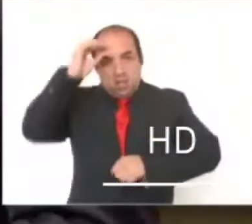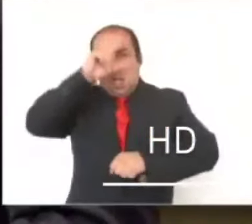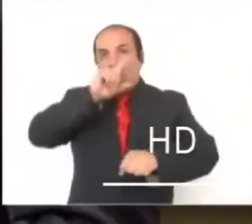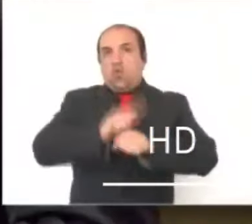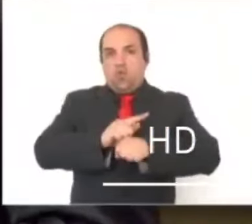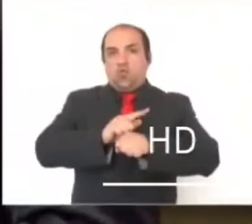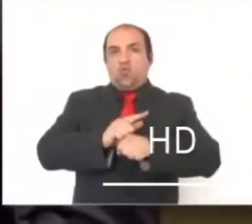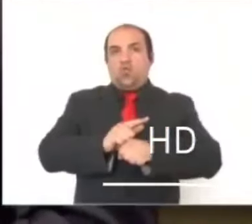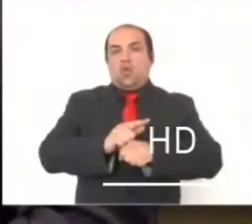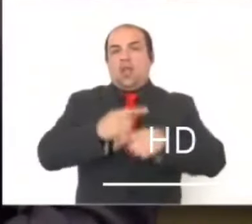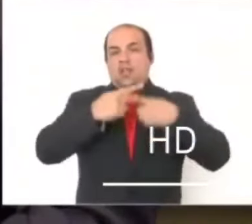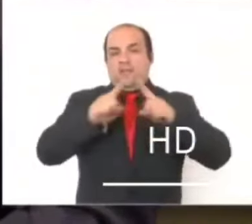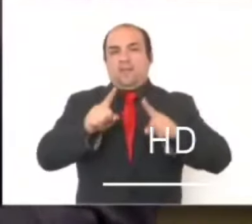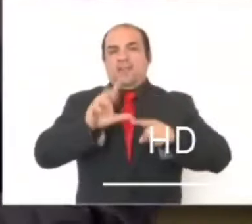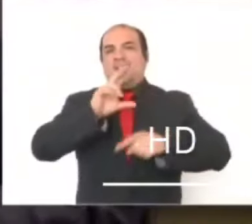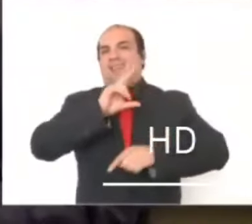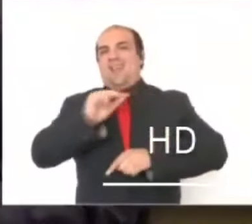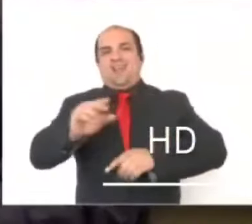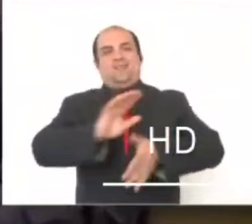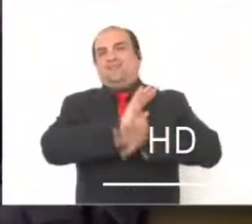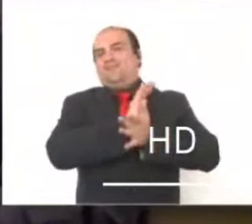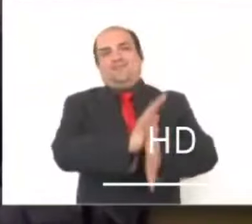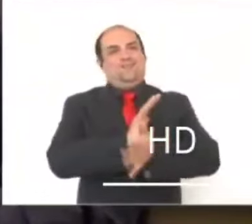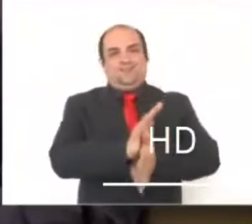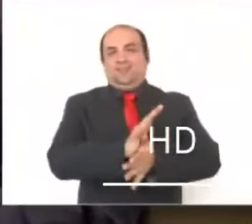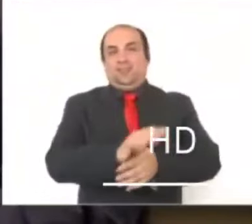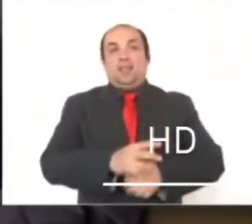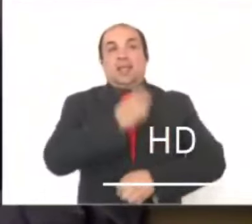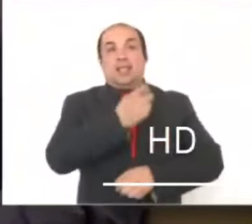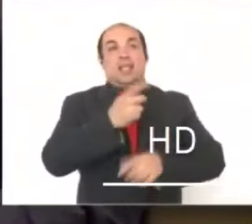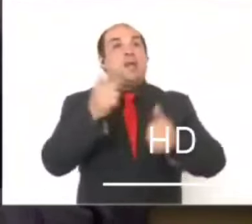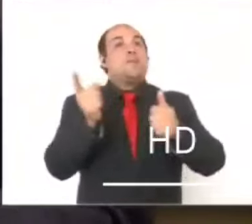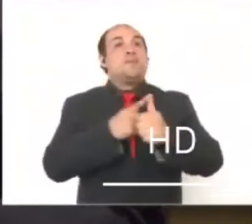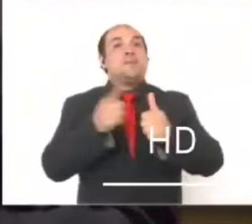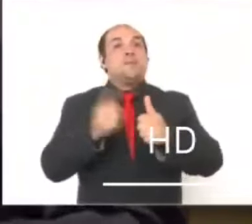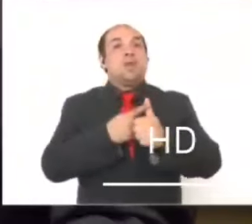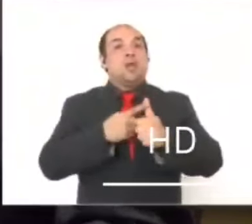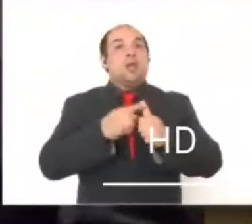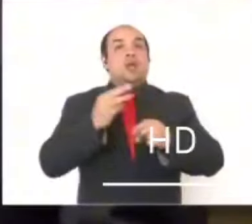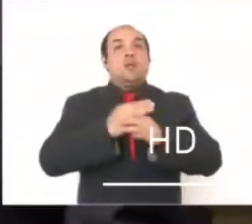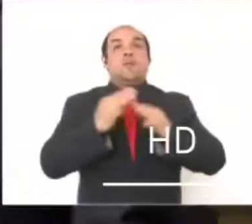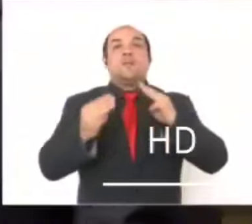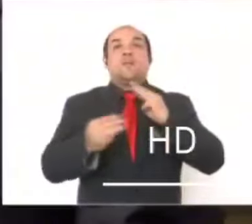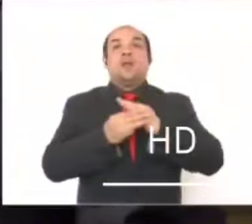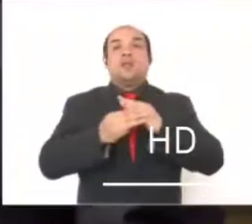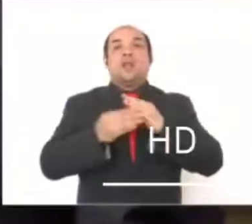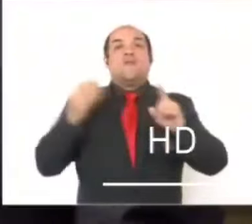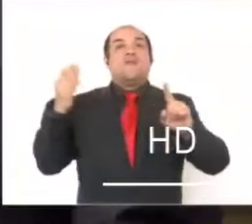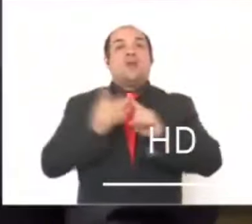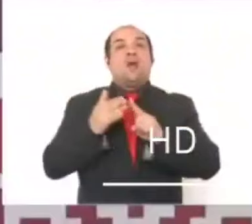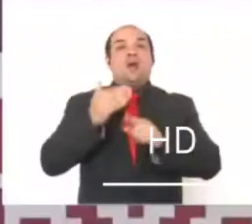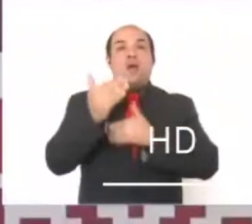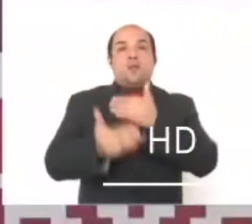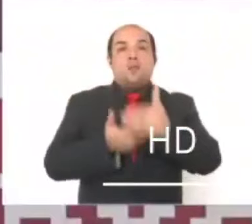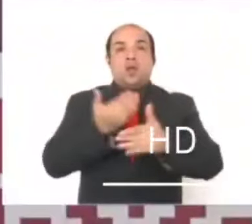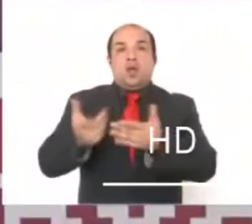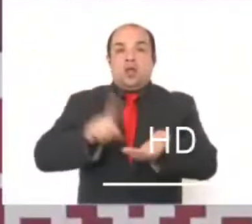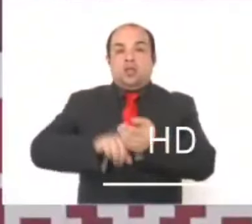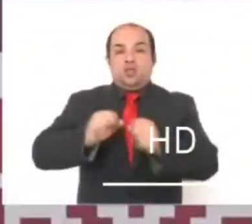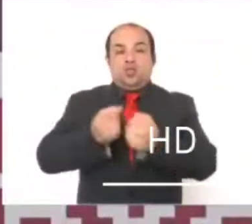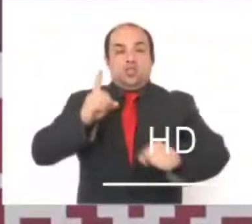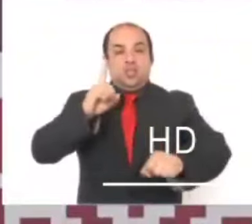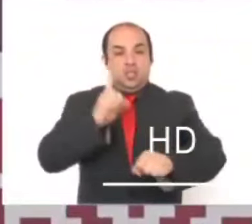contracultura ya no es marginal, sino elemento esencial de nuestro progreso como